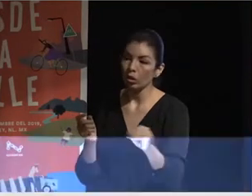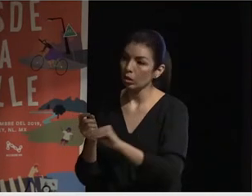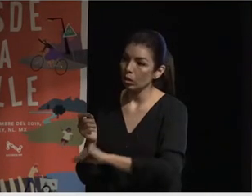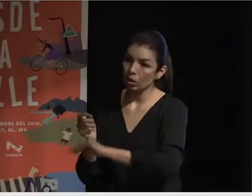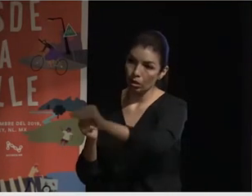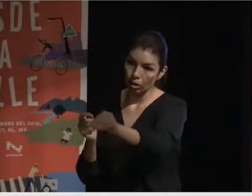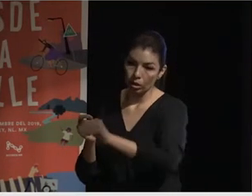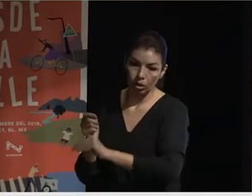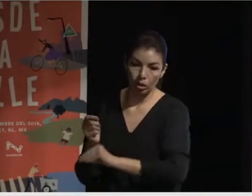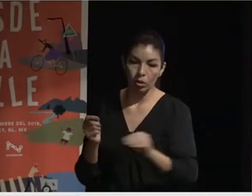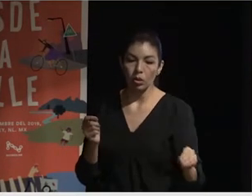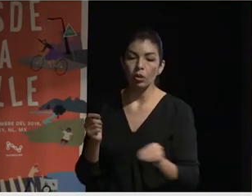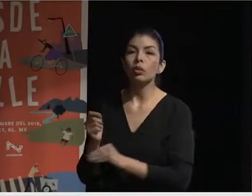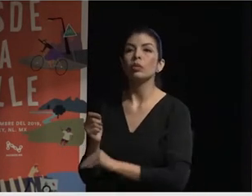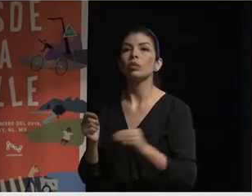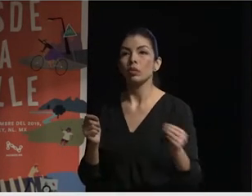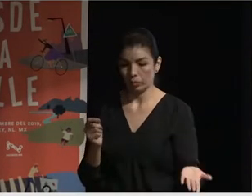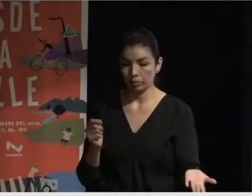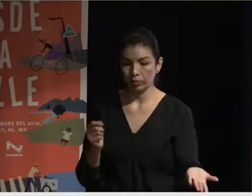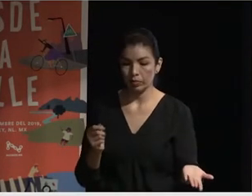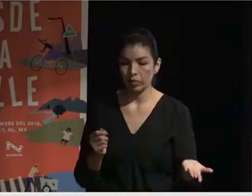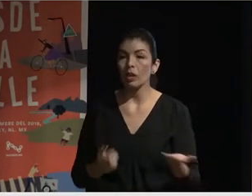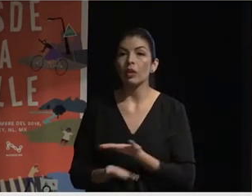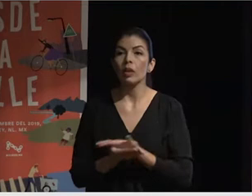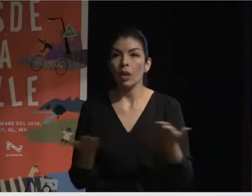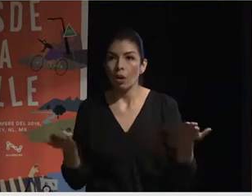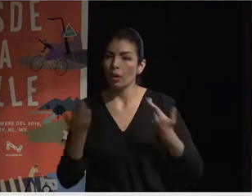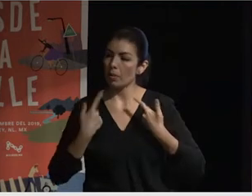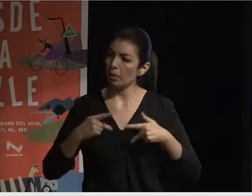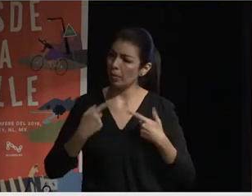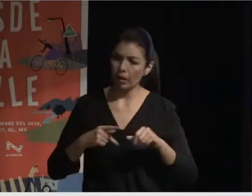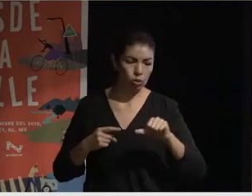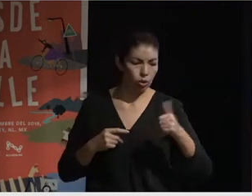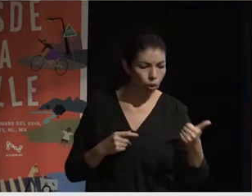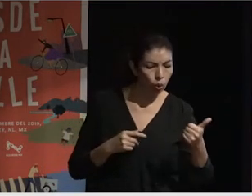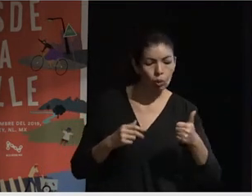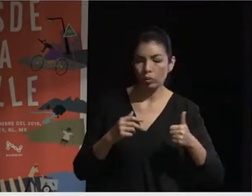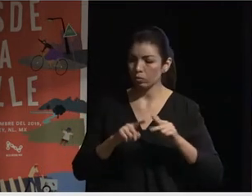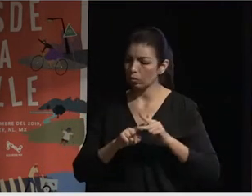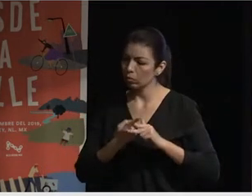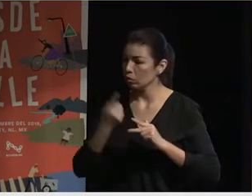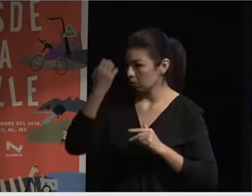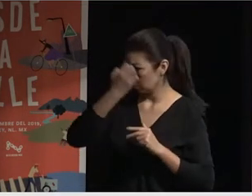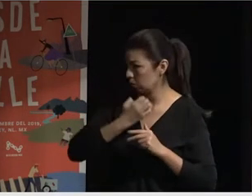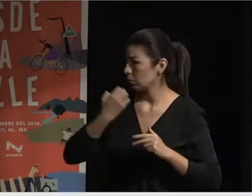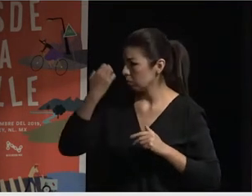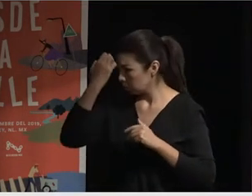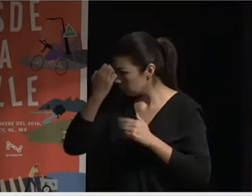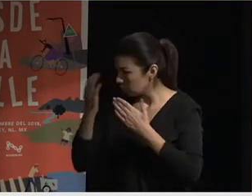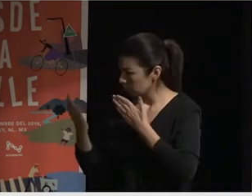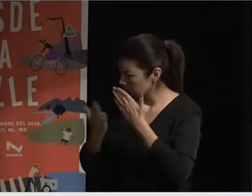se explica el proceso de regreso, porque se empieza a notar desde los años 70, pues que los centros que estaban